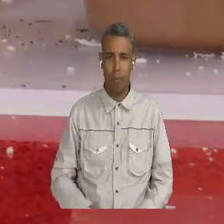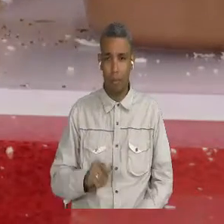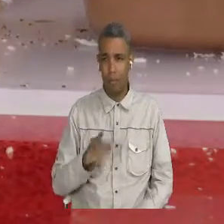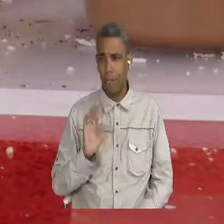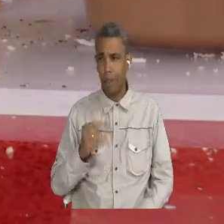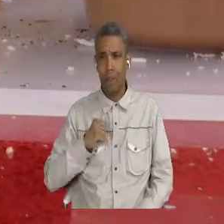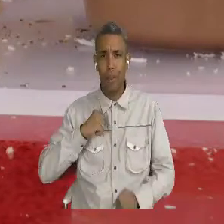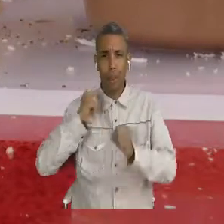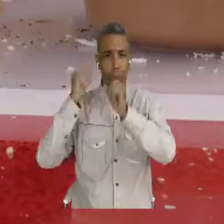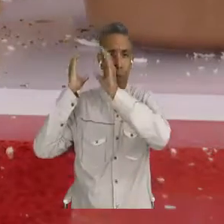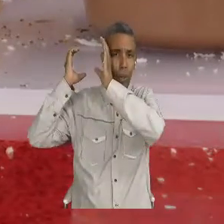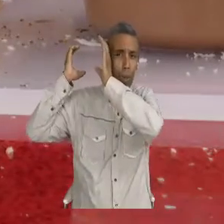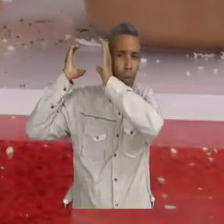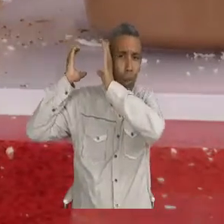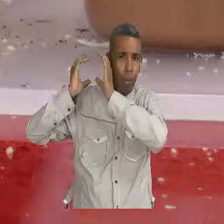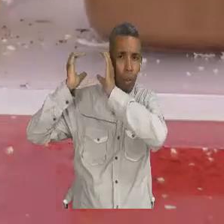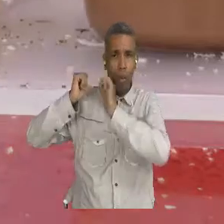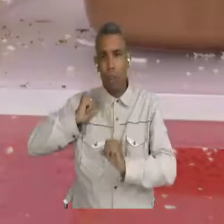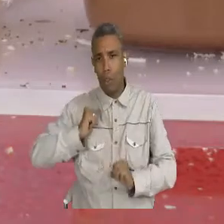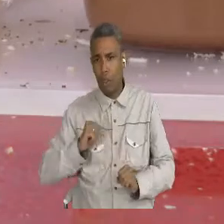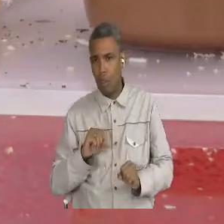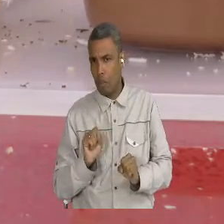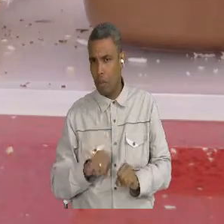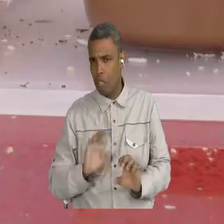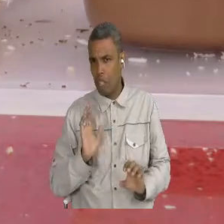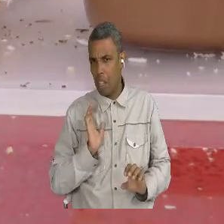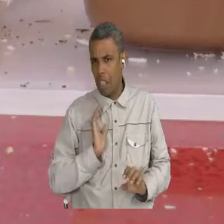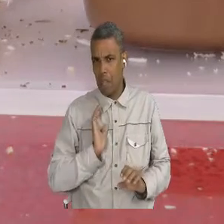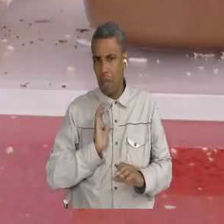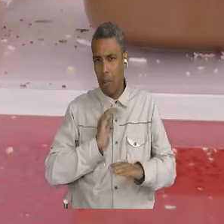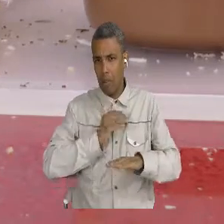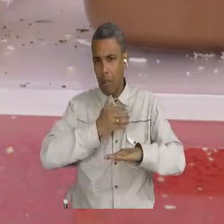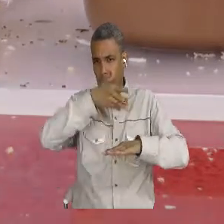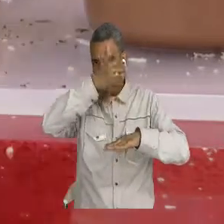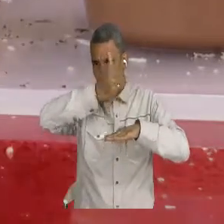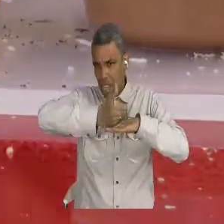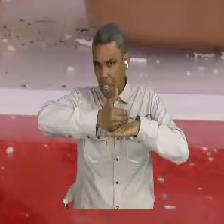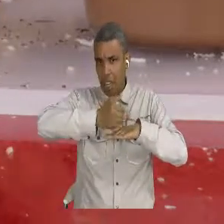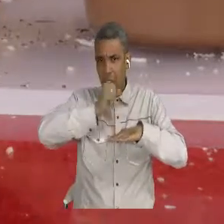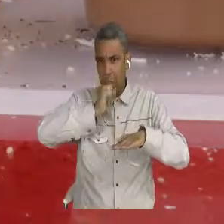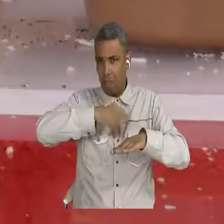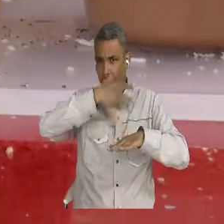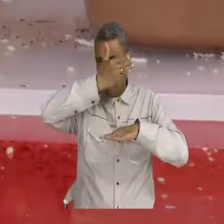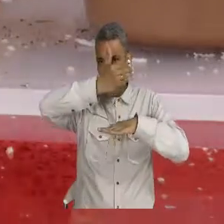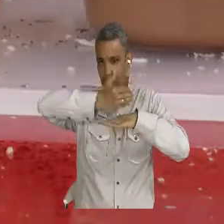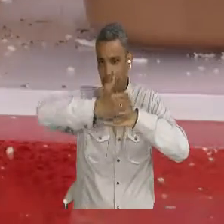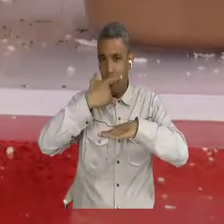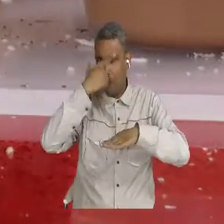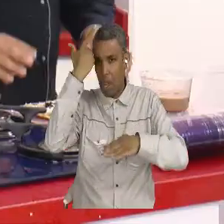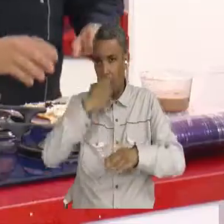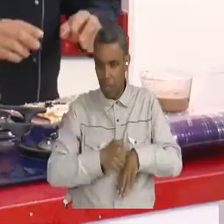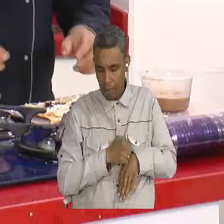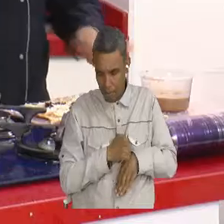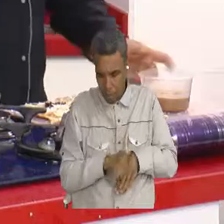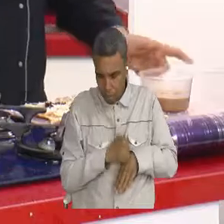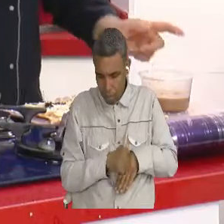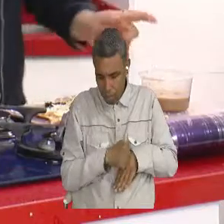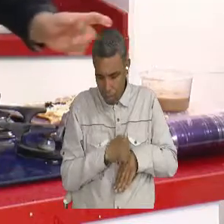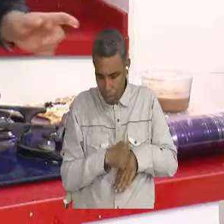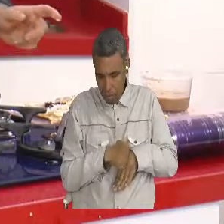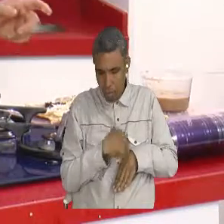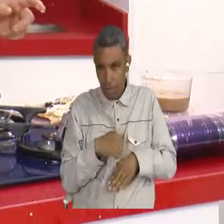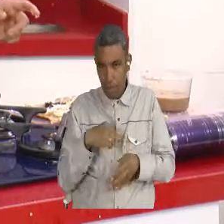adicionémosle otra cosa, lo que tengamos. Quesito rallado, algo. Queso, incluso bueno. queso costeño. Claro que sí, que se ya raya. Puede ser variado. Acá voy claro a